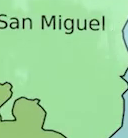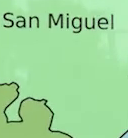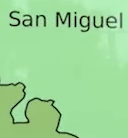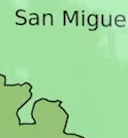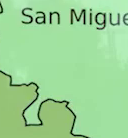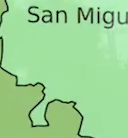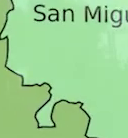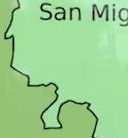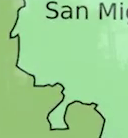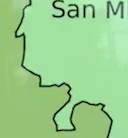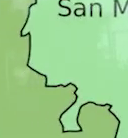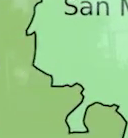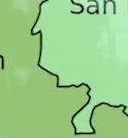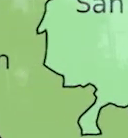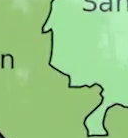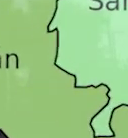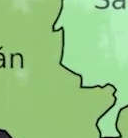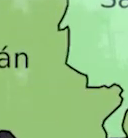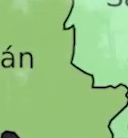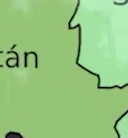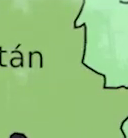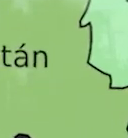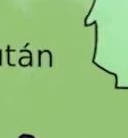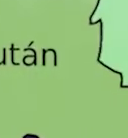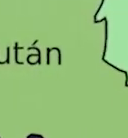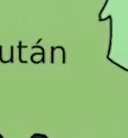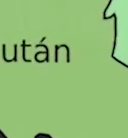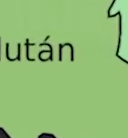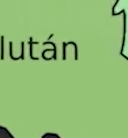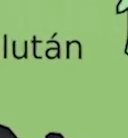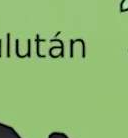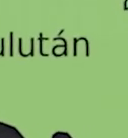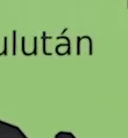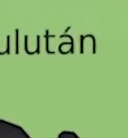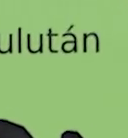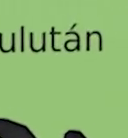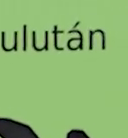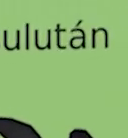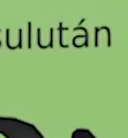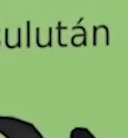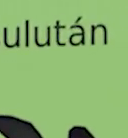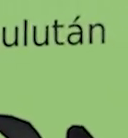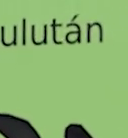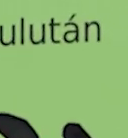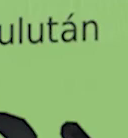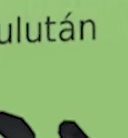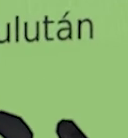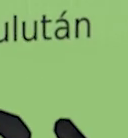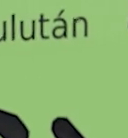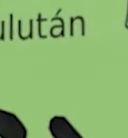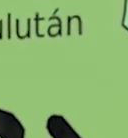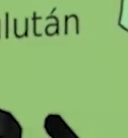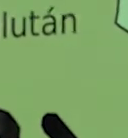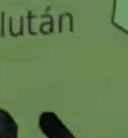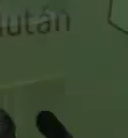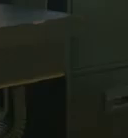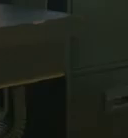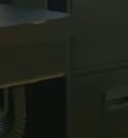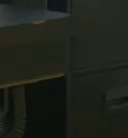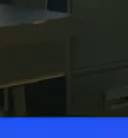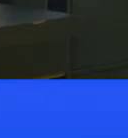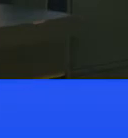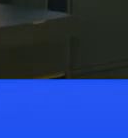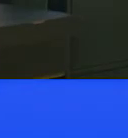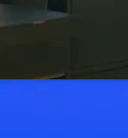y la asamblea legislativa está más cerca de ti con la oficina departamental en la paz donde